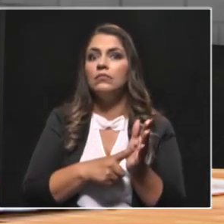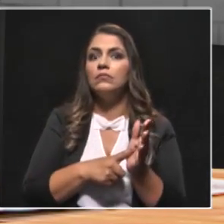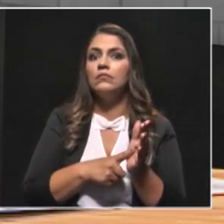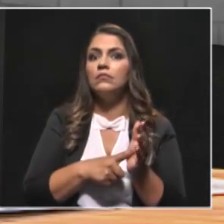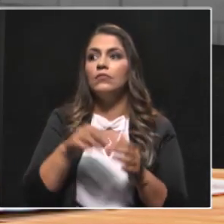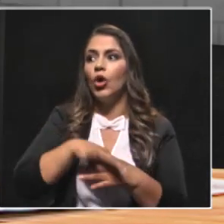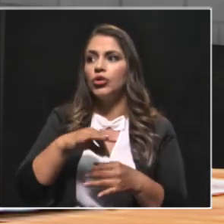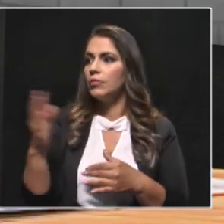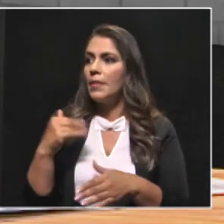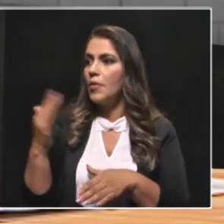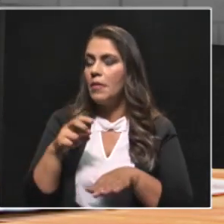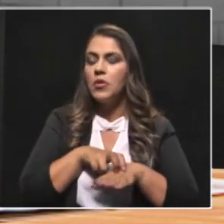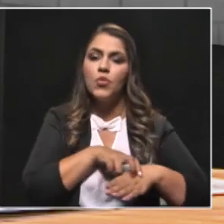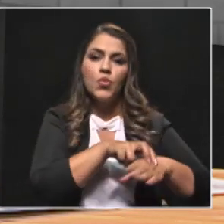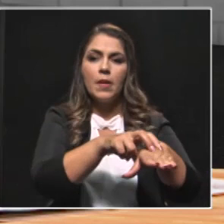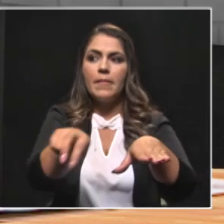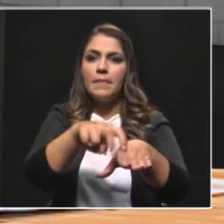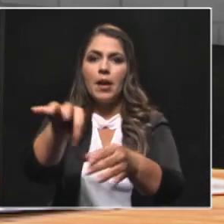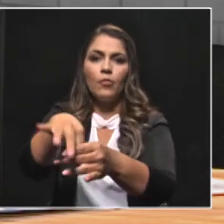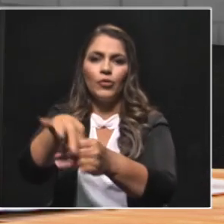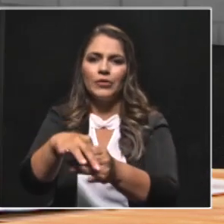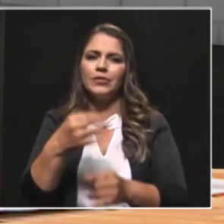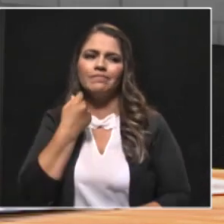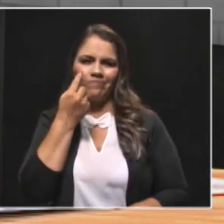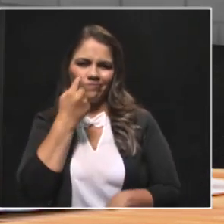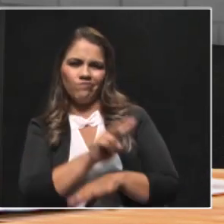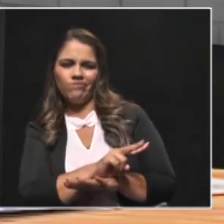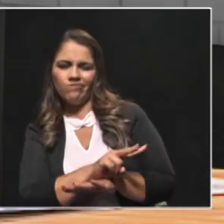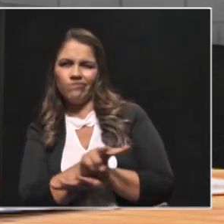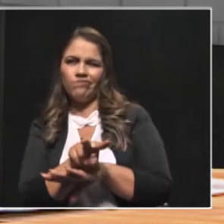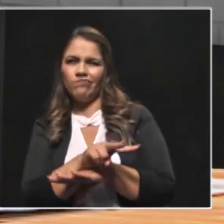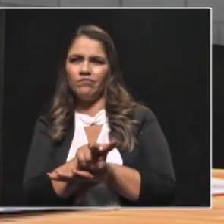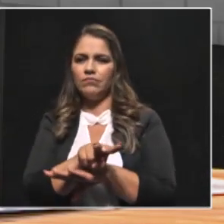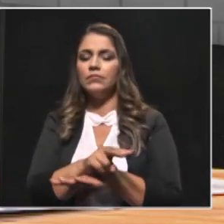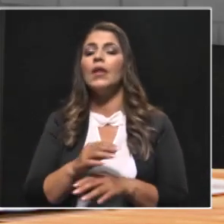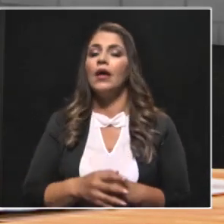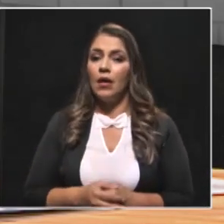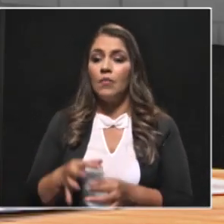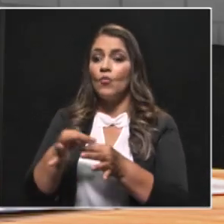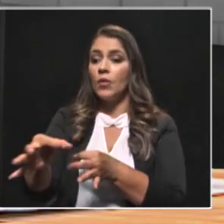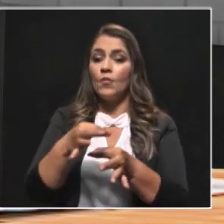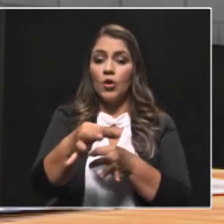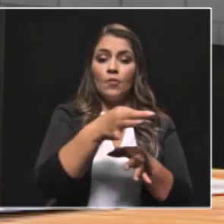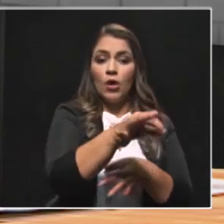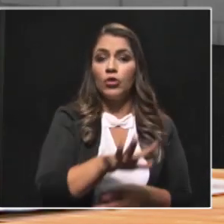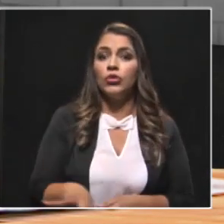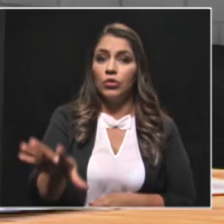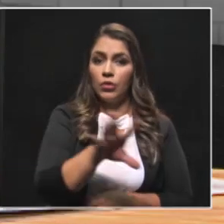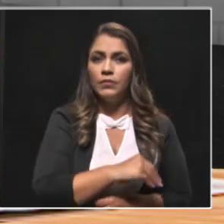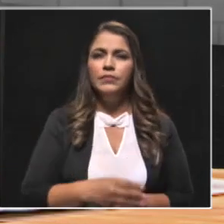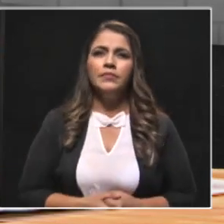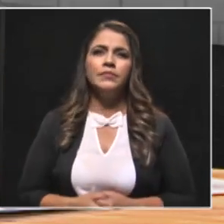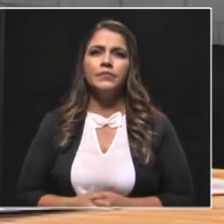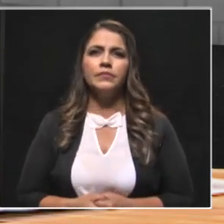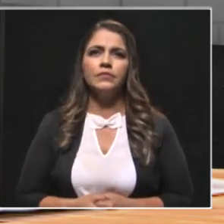puesto. Entonces, siempre le estamos haciendo el seguimiento a los municipios en Antioquia, en nuestro caso, para decirles a